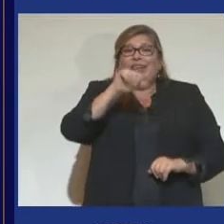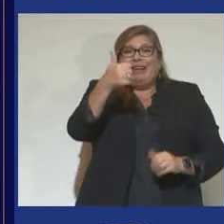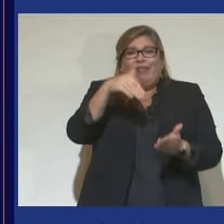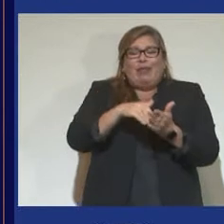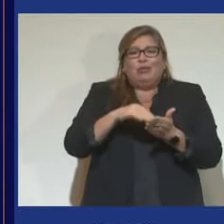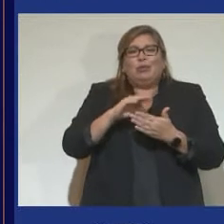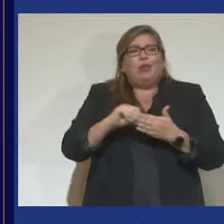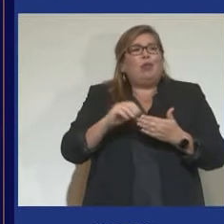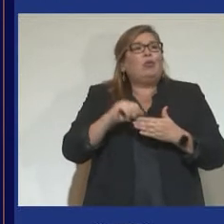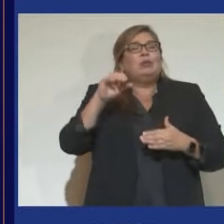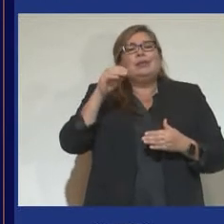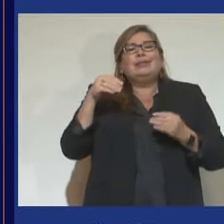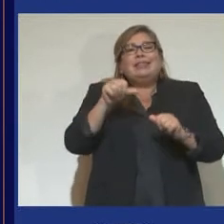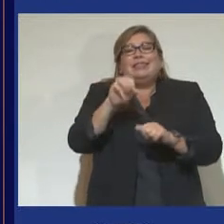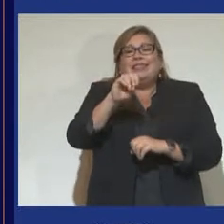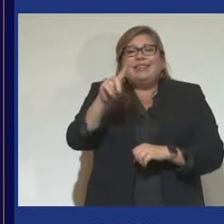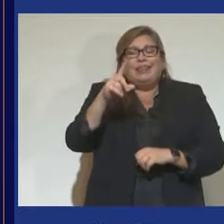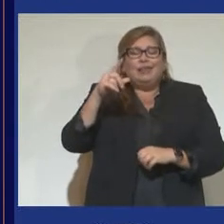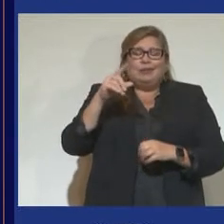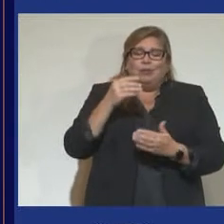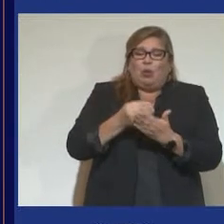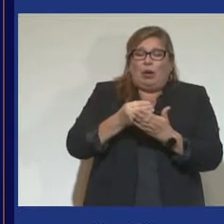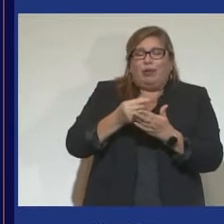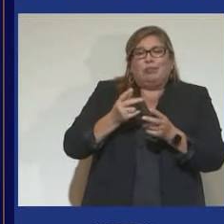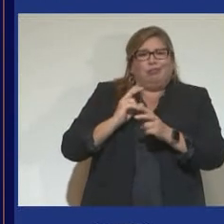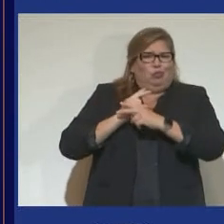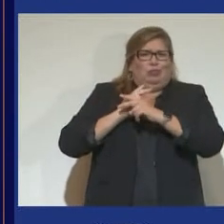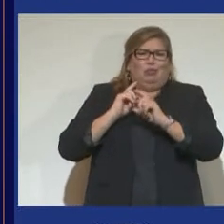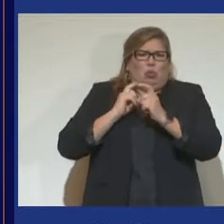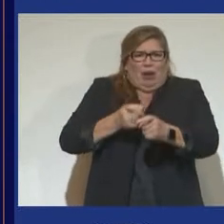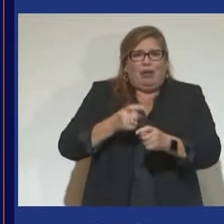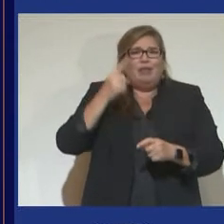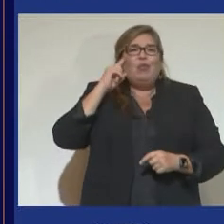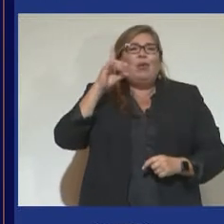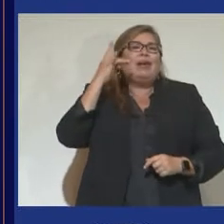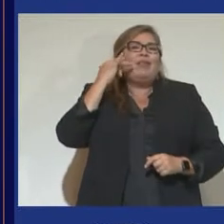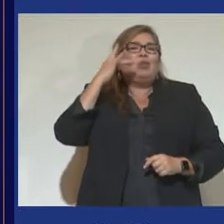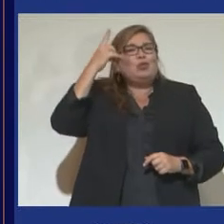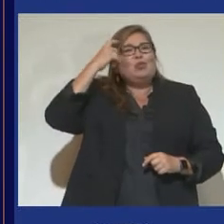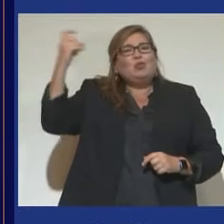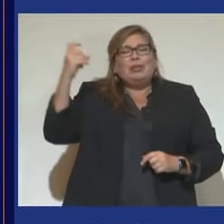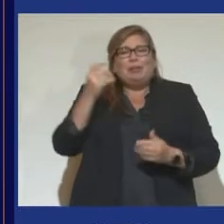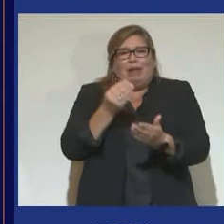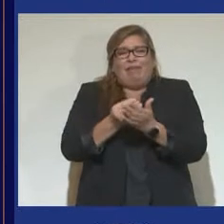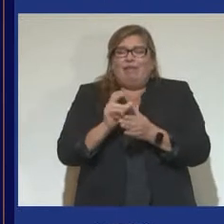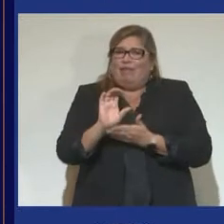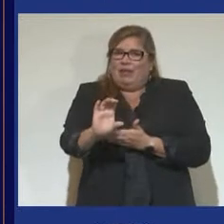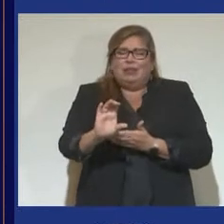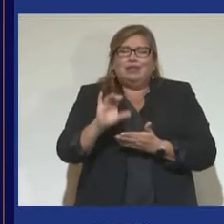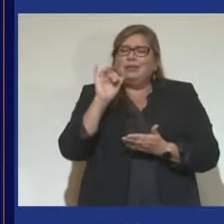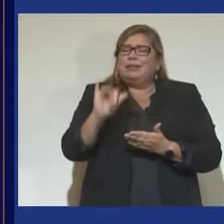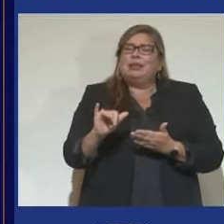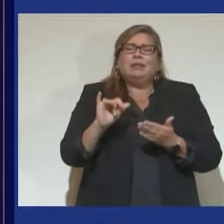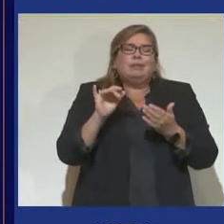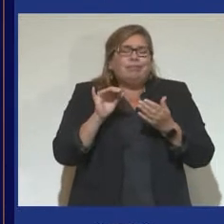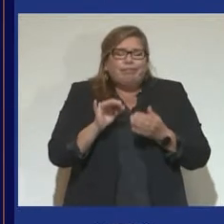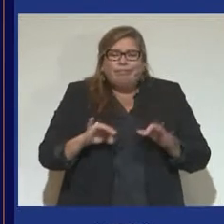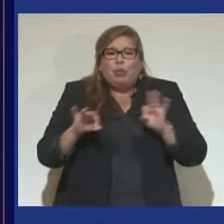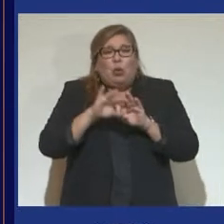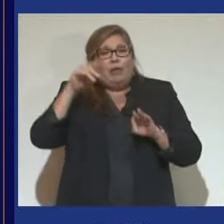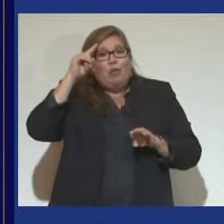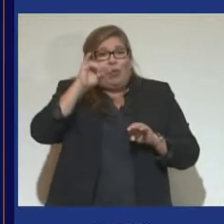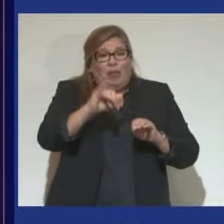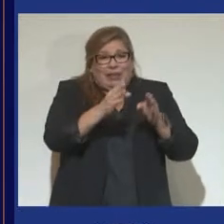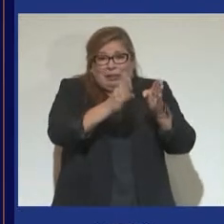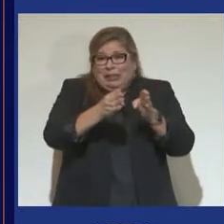son premios del fondo de california dream esos son premios especiales para gente que sea